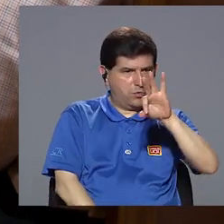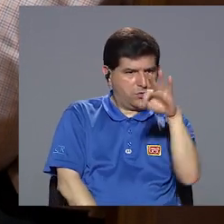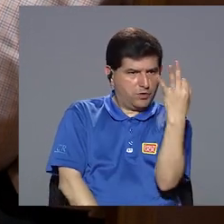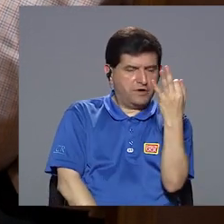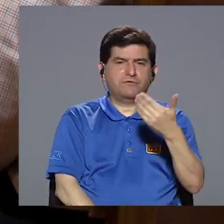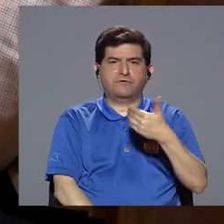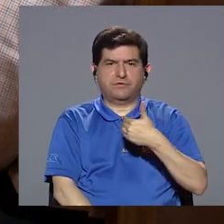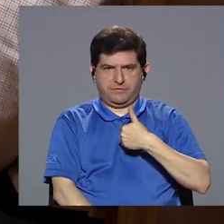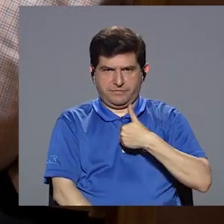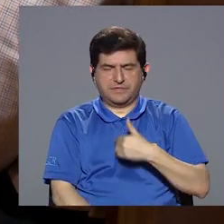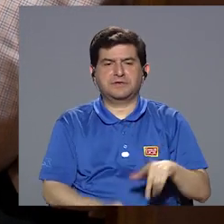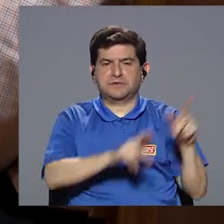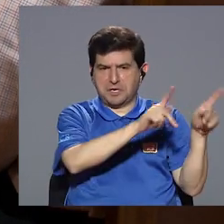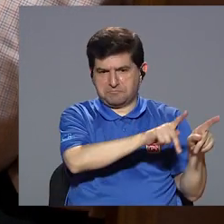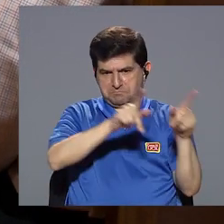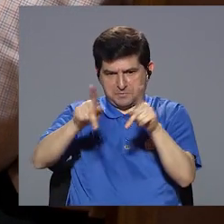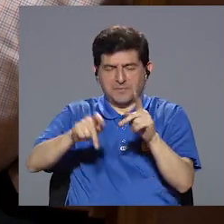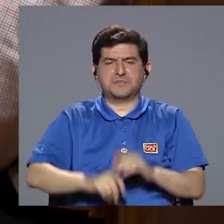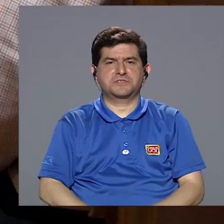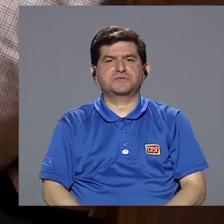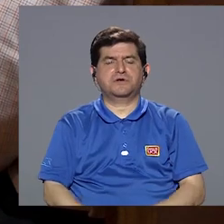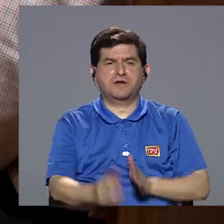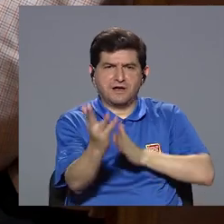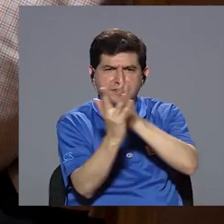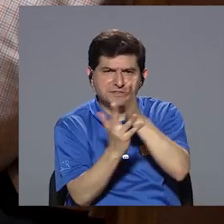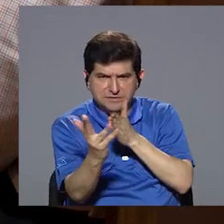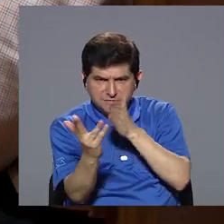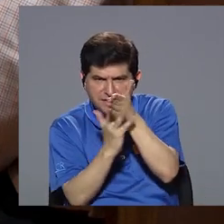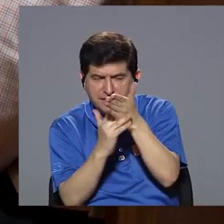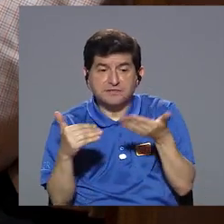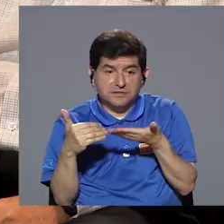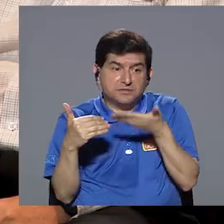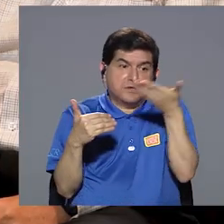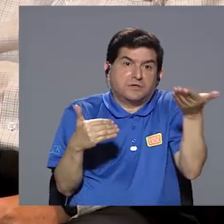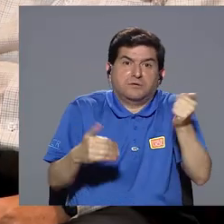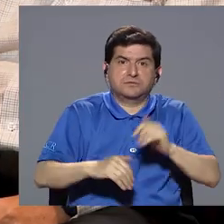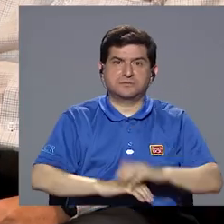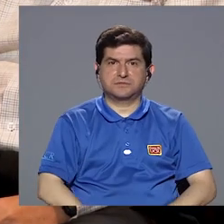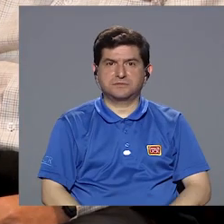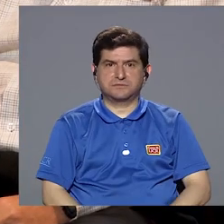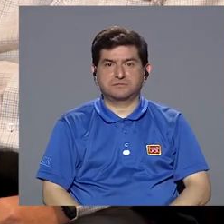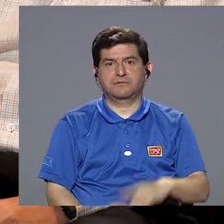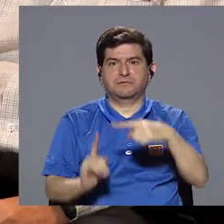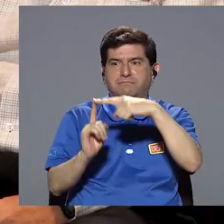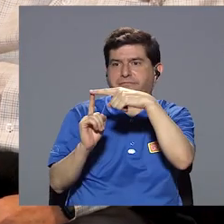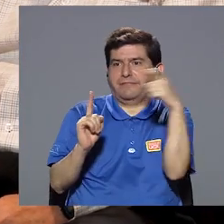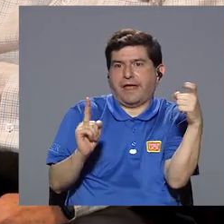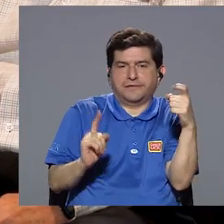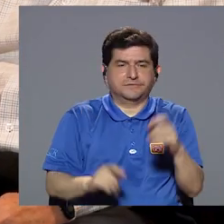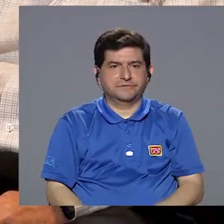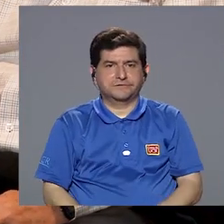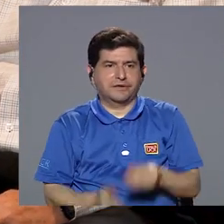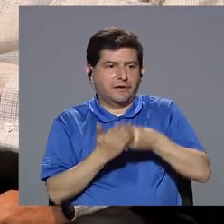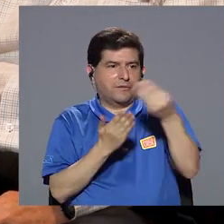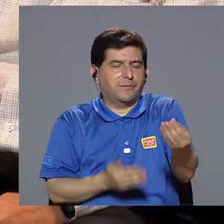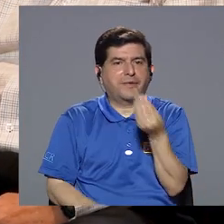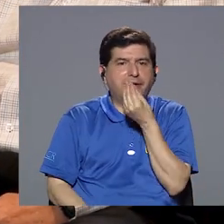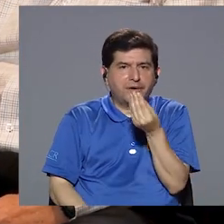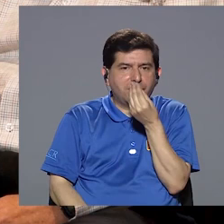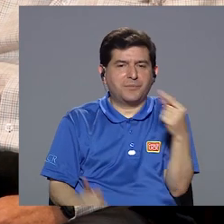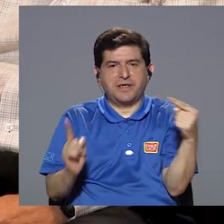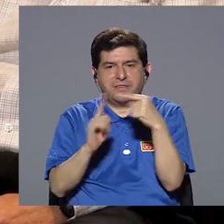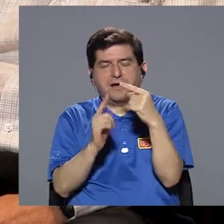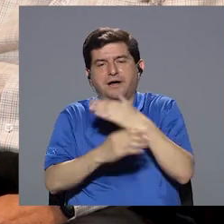medios que tenemos las personas para acceder a bienes que van desde la